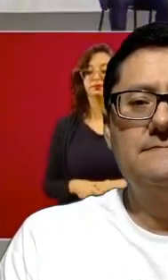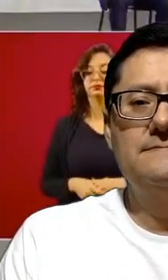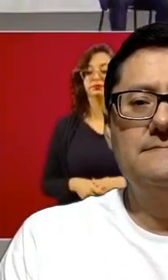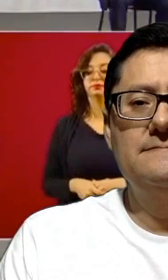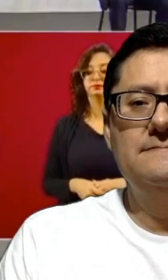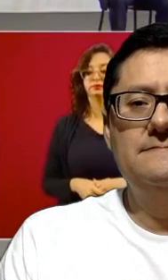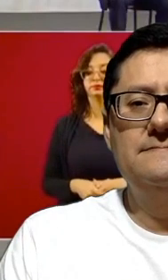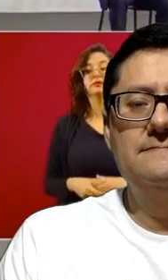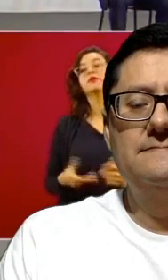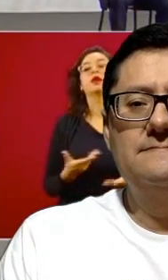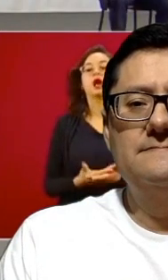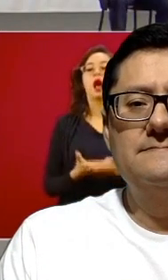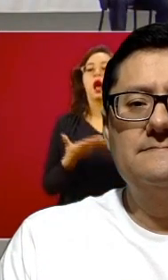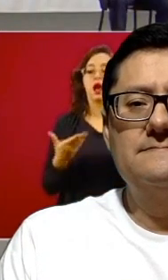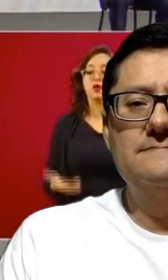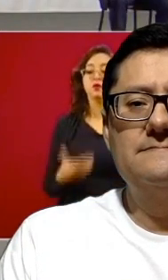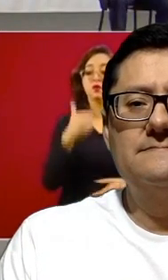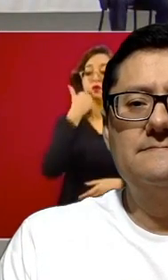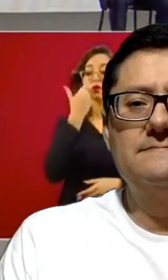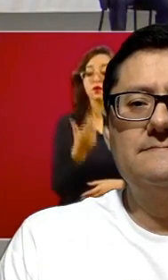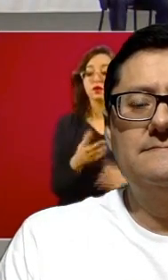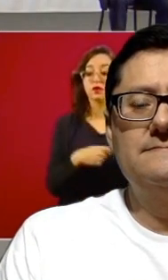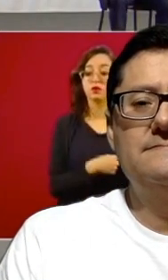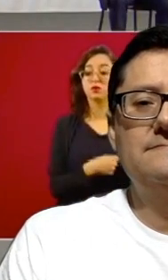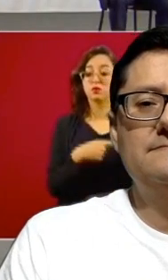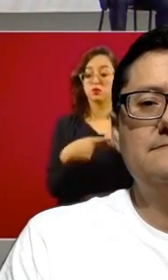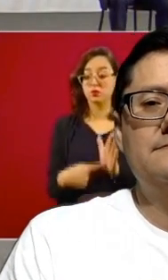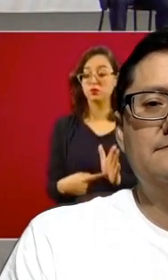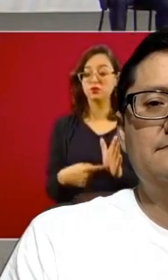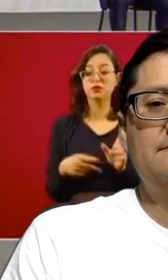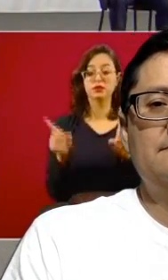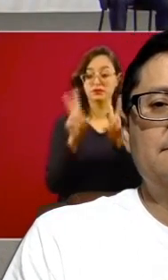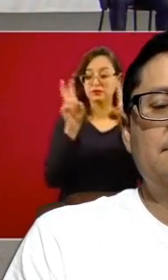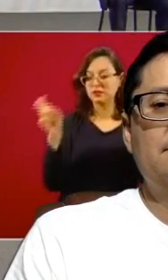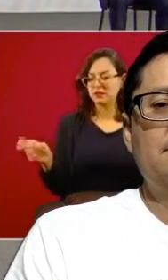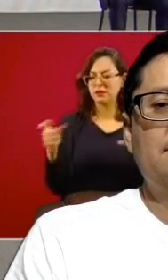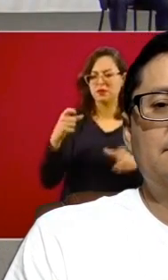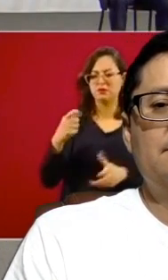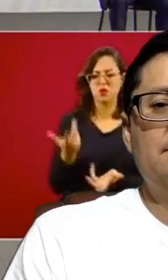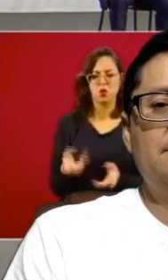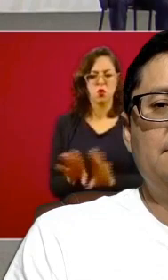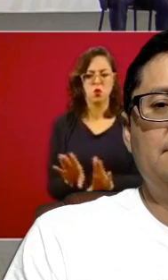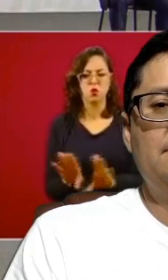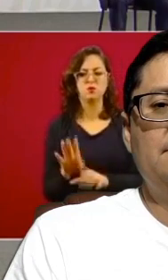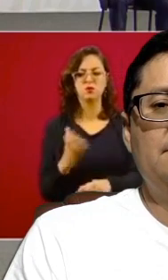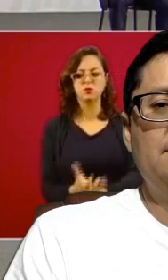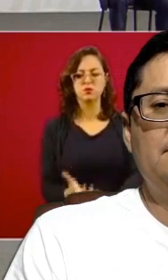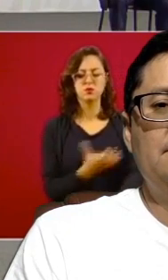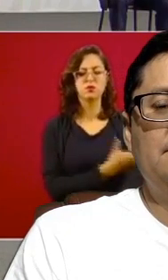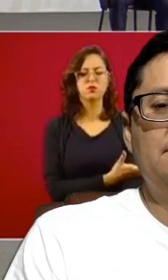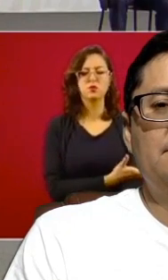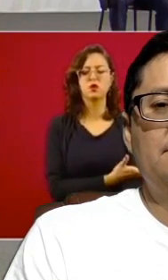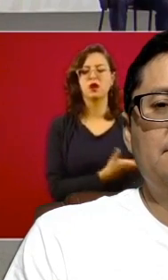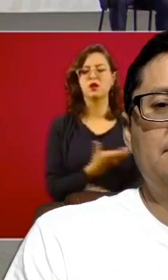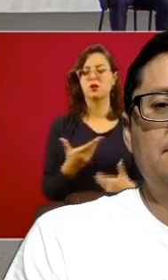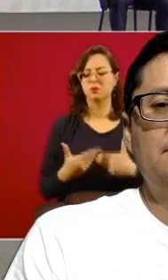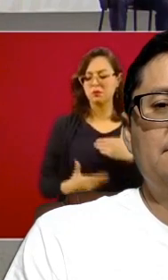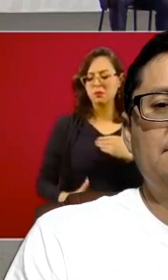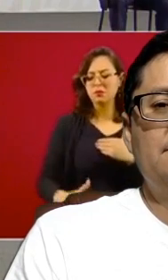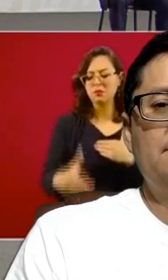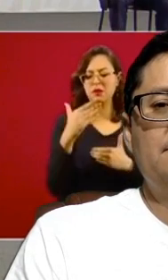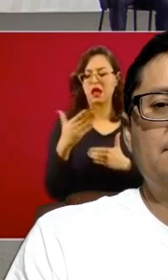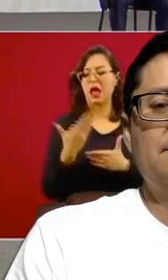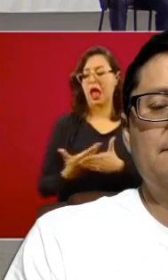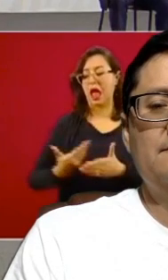esta idea del acompañamiento y de un trabajo que estamos haciendo antes de la entrada en vigor y por supuesto a partir